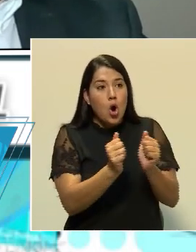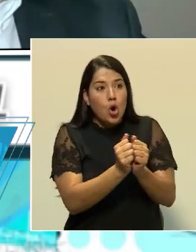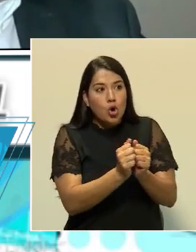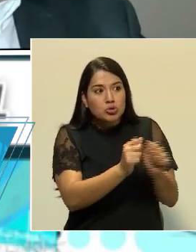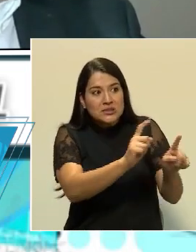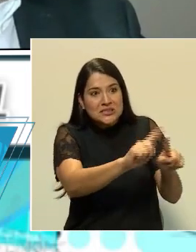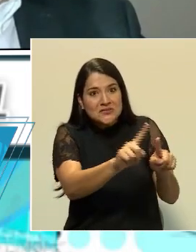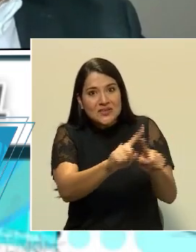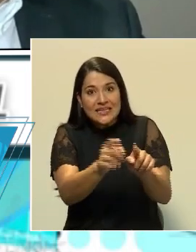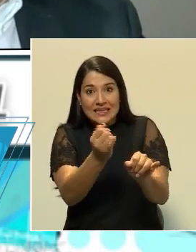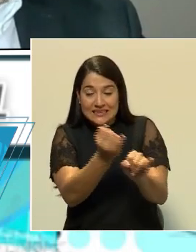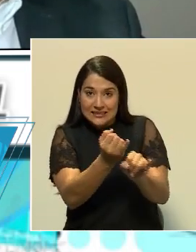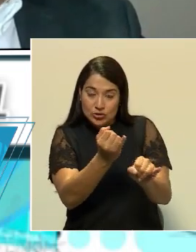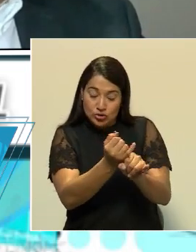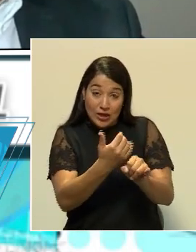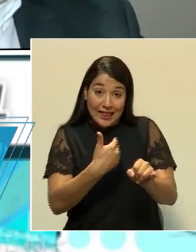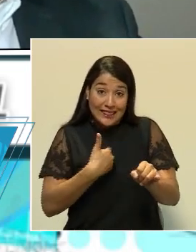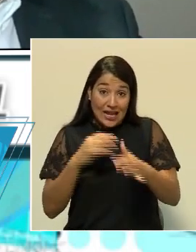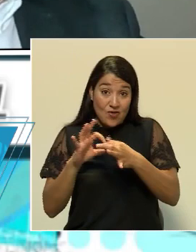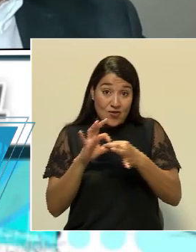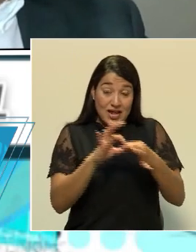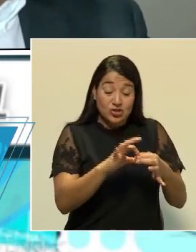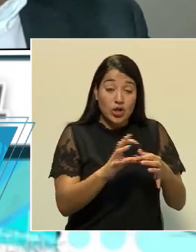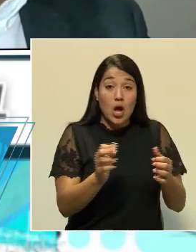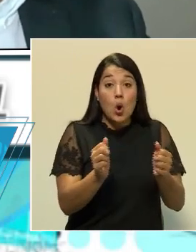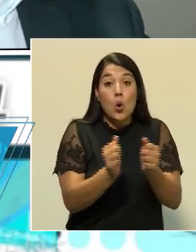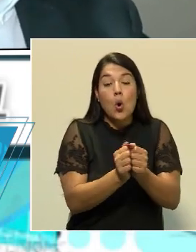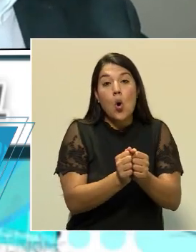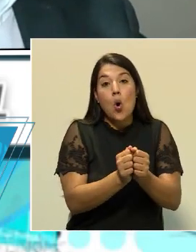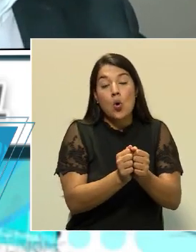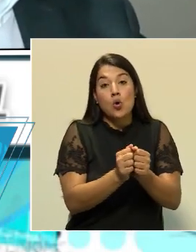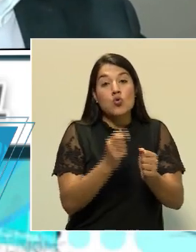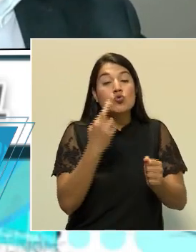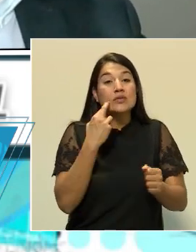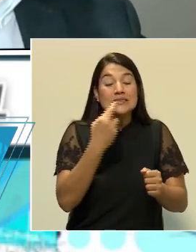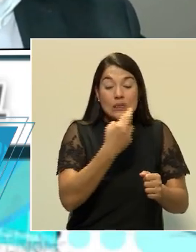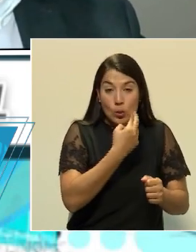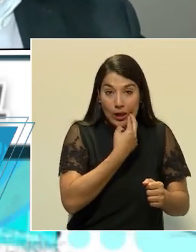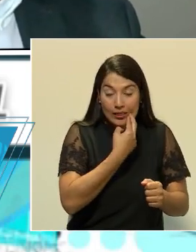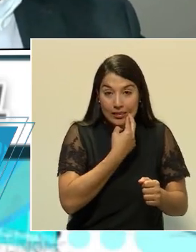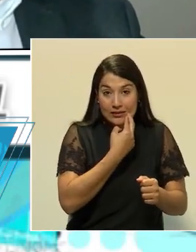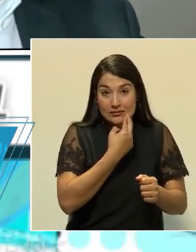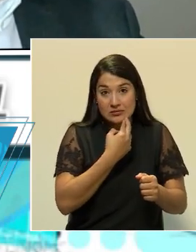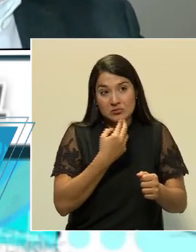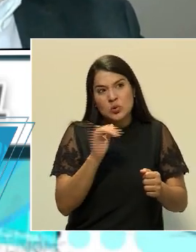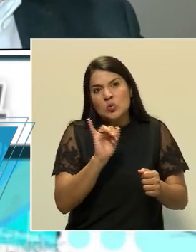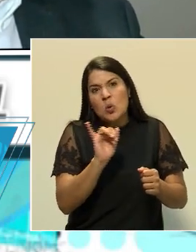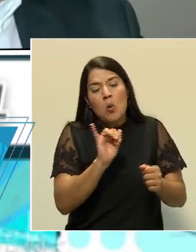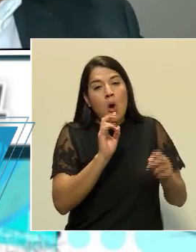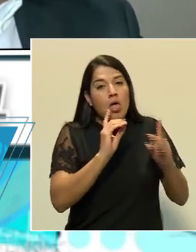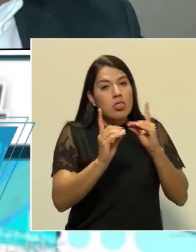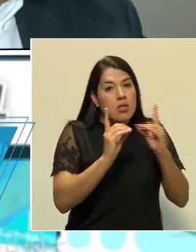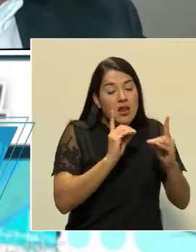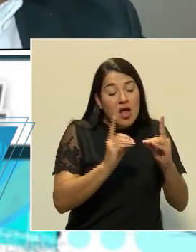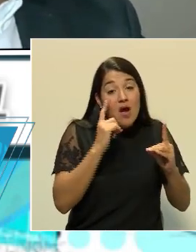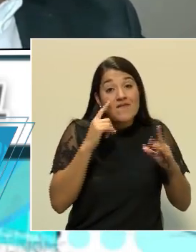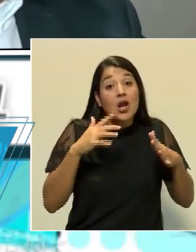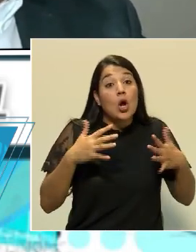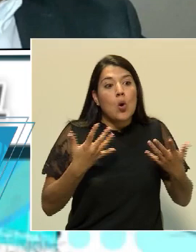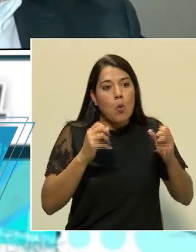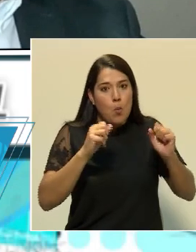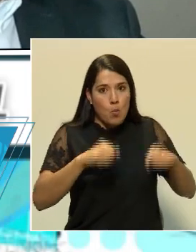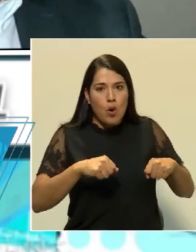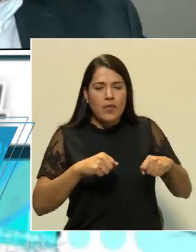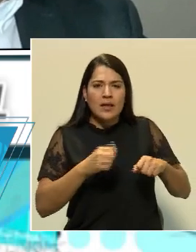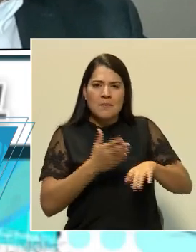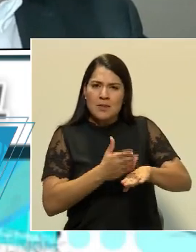actores que intervienen en la gestión de los restaurantes, para un diálogo con ellos, para ver cómo